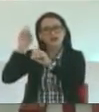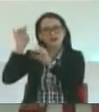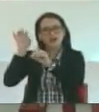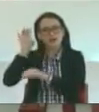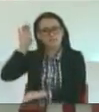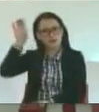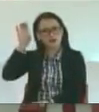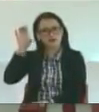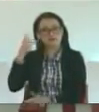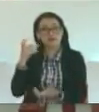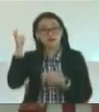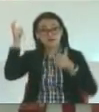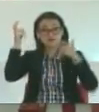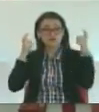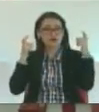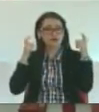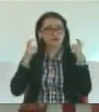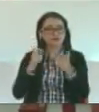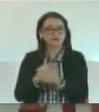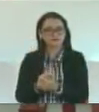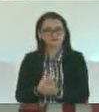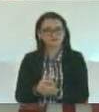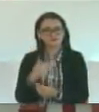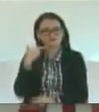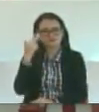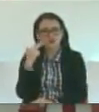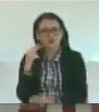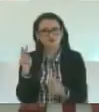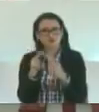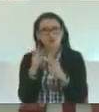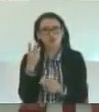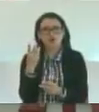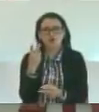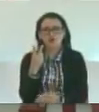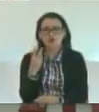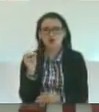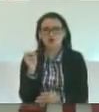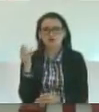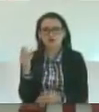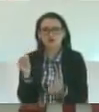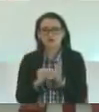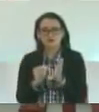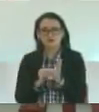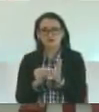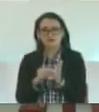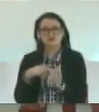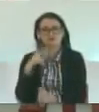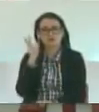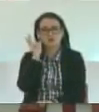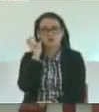comandante Chávez y Barack Obama se encontraron dos o tres veces y conversaron. Yo estuve ahí, yo escuché todo lo que hablaron.